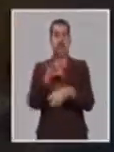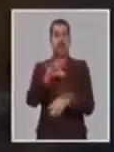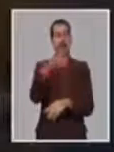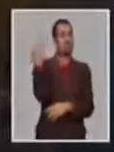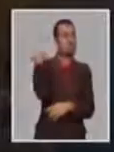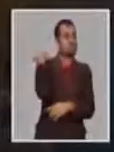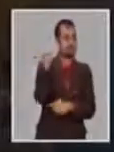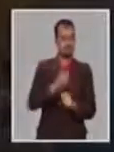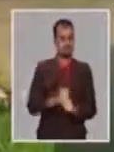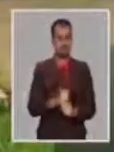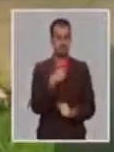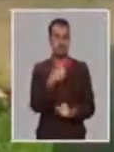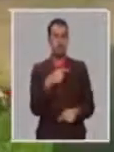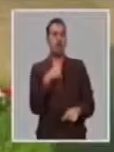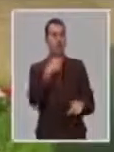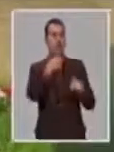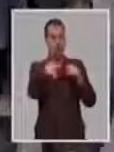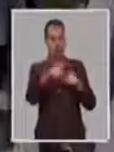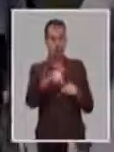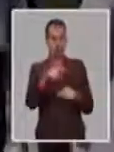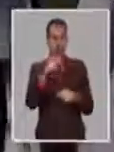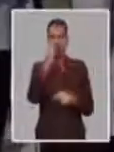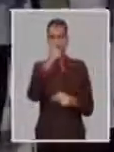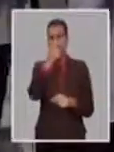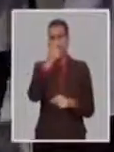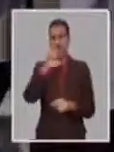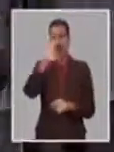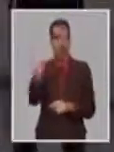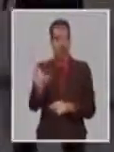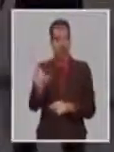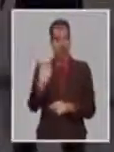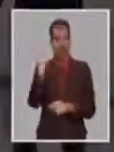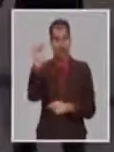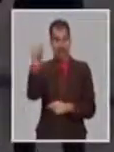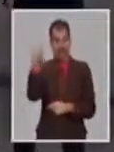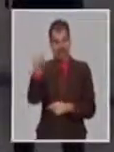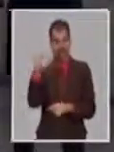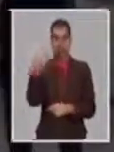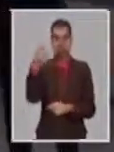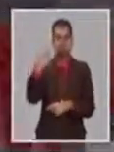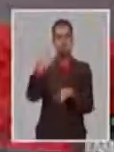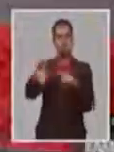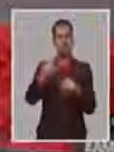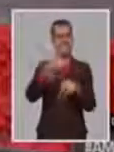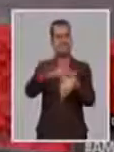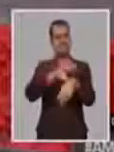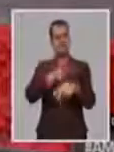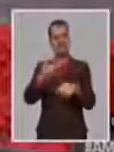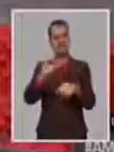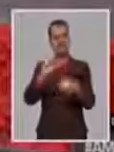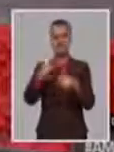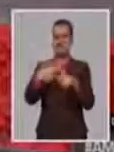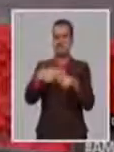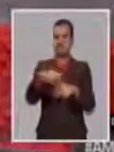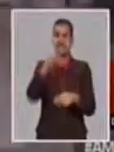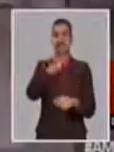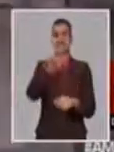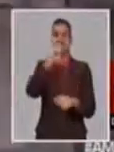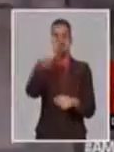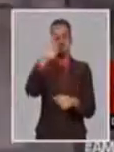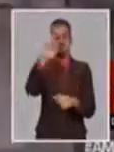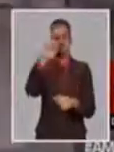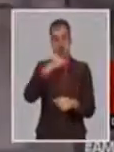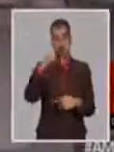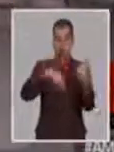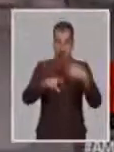para combatir, por ejemplo, el ébola en África o el coronavirus en Italia, y más recientemente los candidatos vacunales